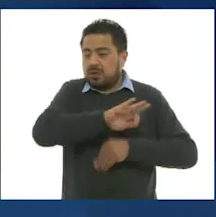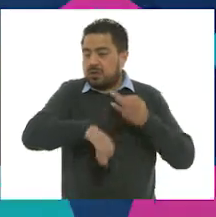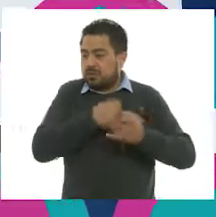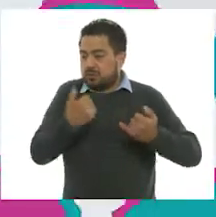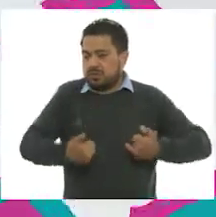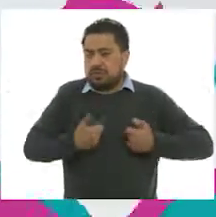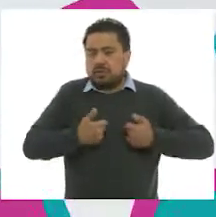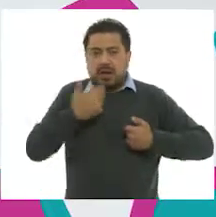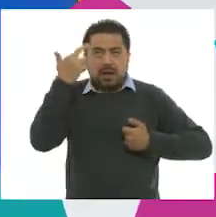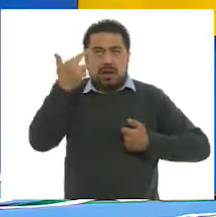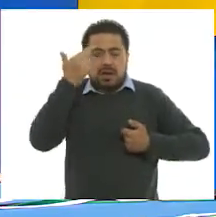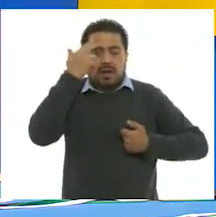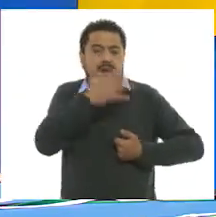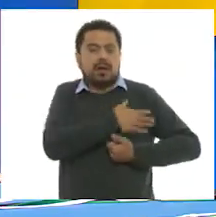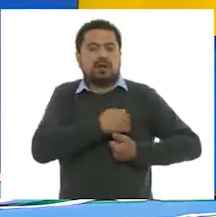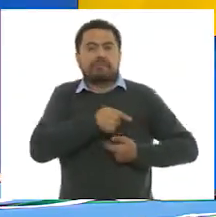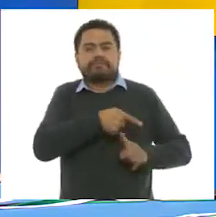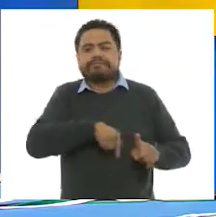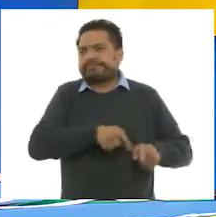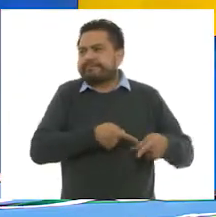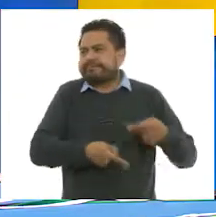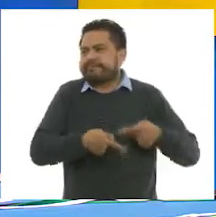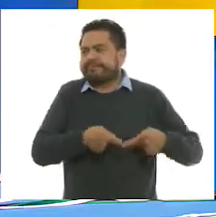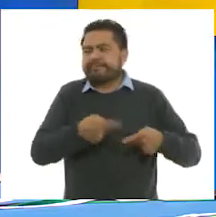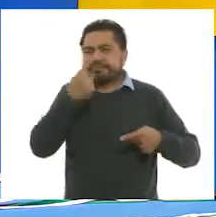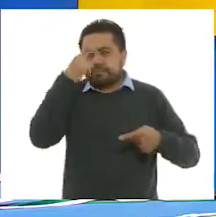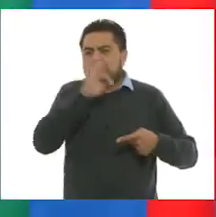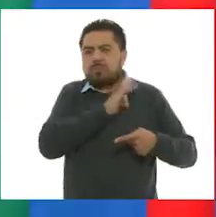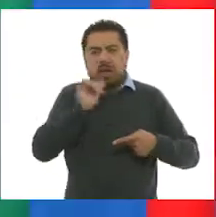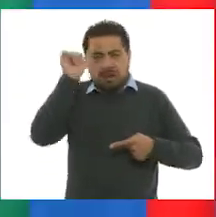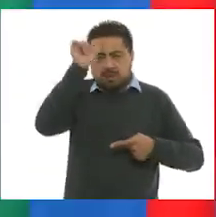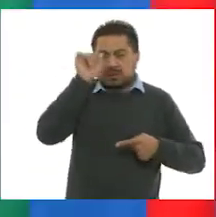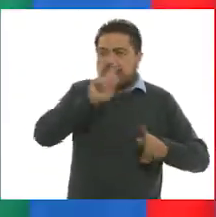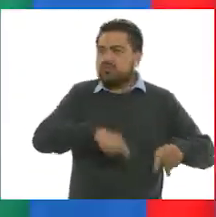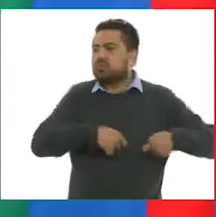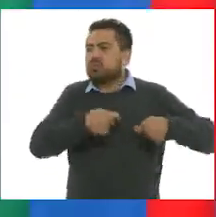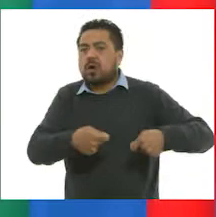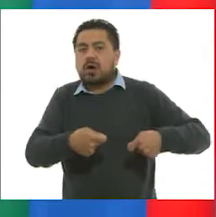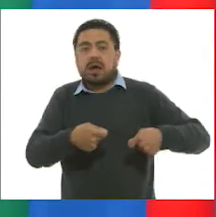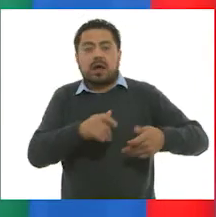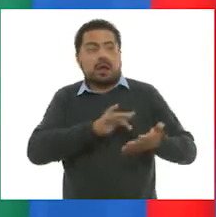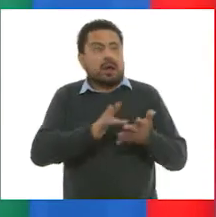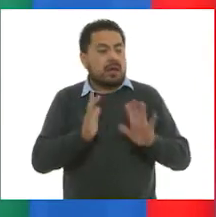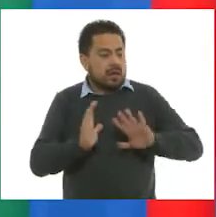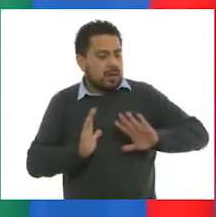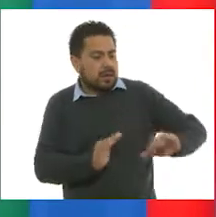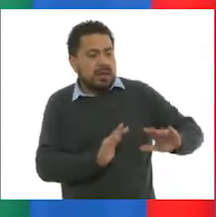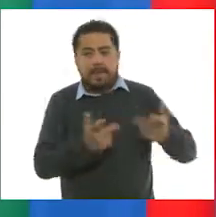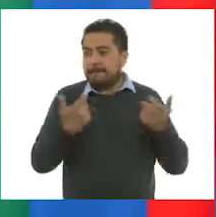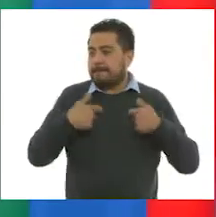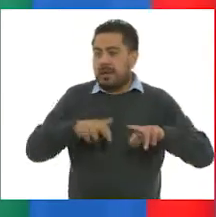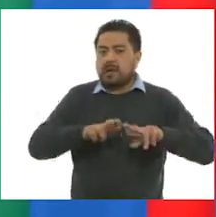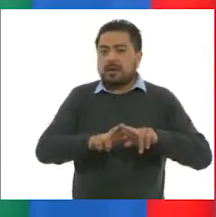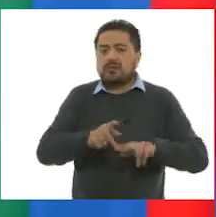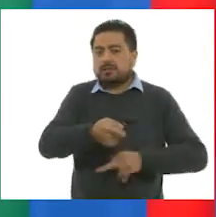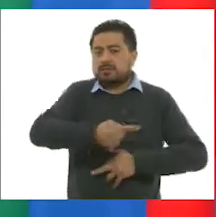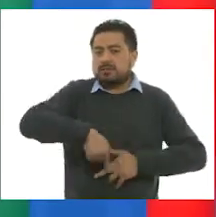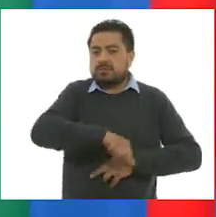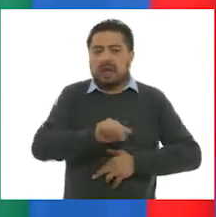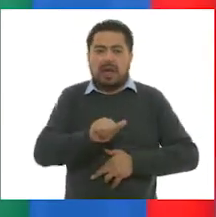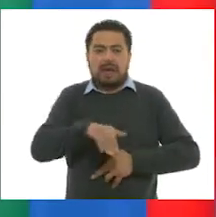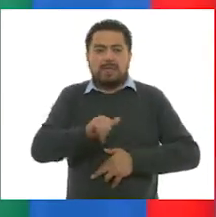se preparaban para ser dirigentes o sacerdotes. Y gracias a las enseñanzas de sus maestros, los